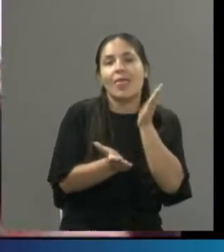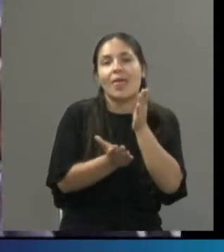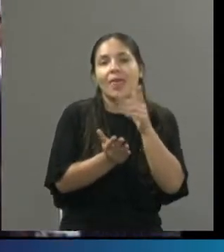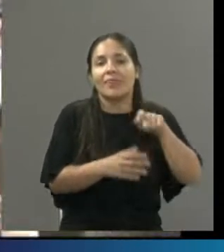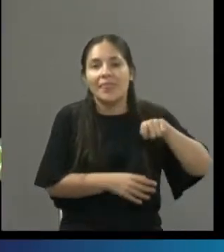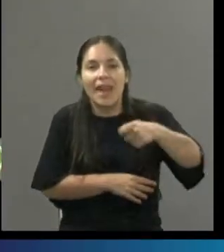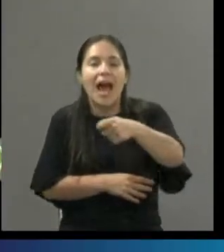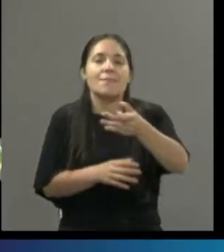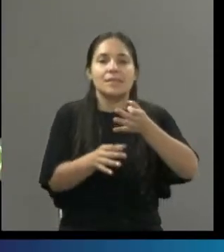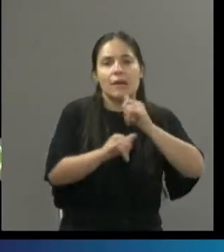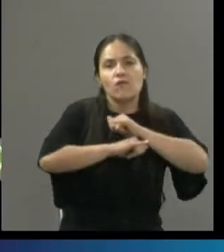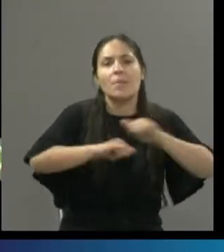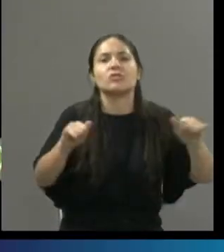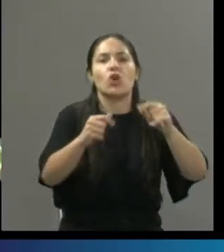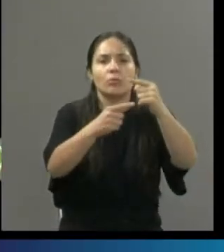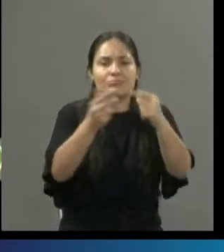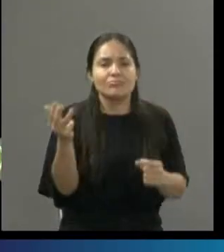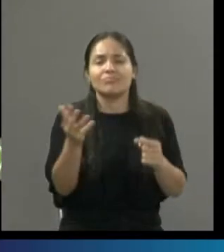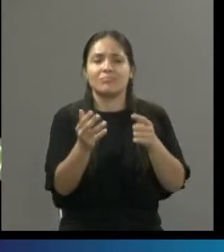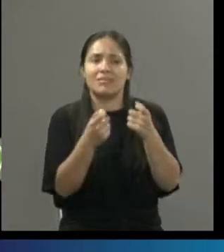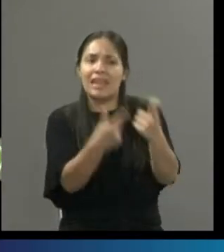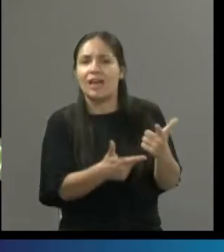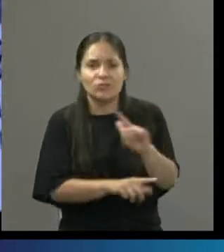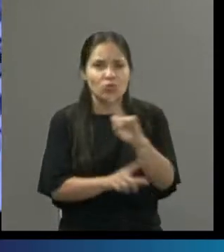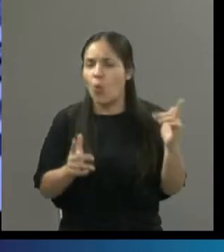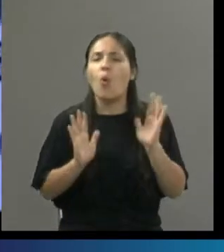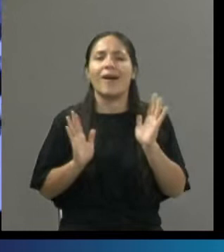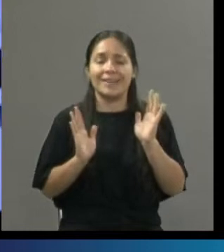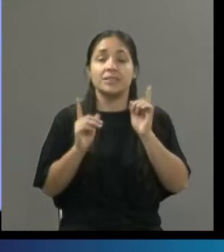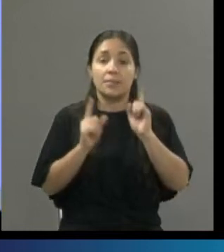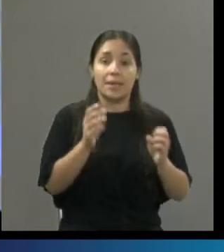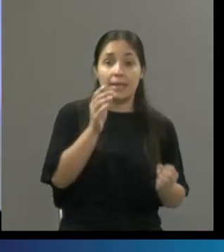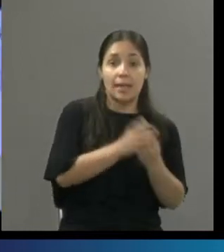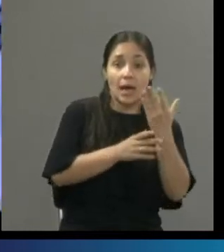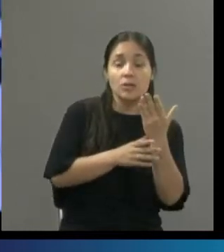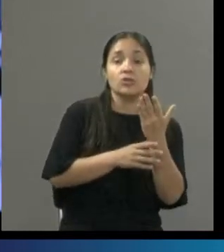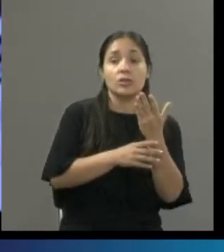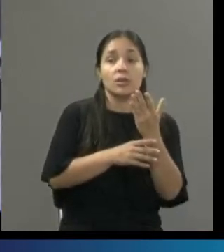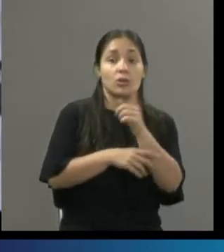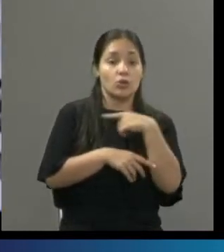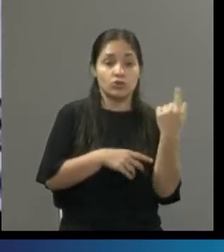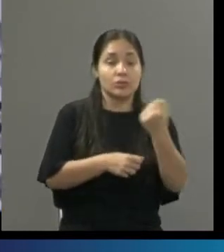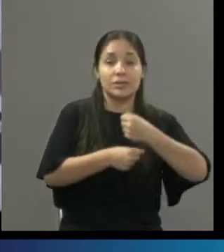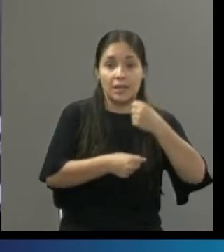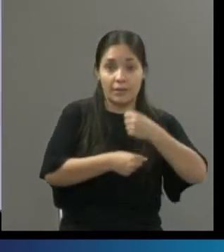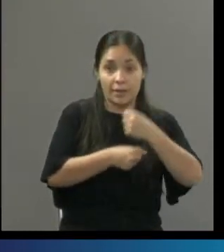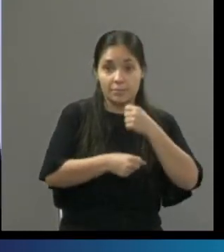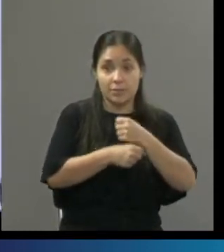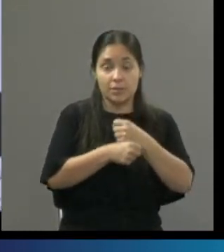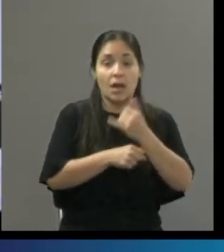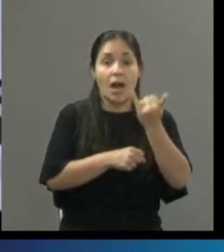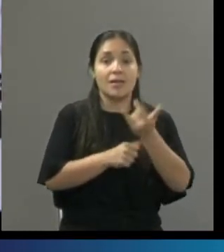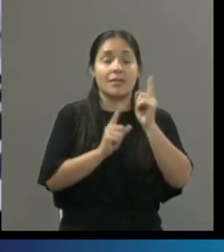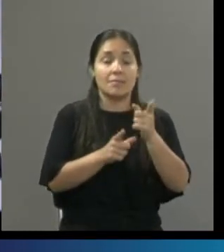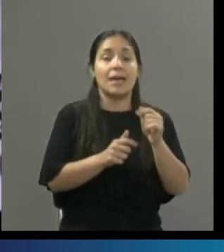cosas. Incluso, por ejemplo, algo que nace en base a REPAD y en base a nuestro trabajo territorial es un dispositivo de género,